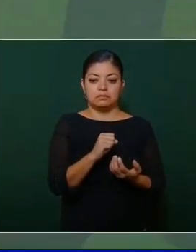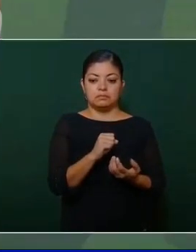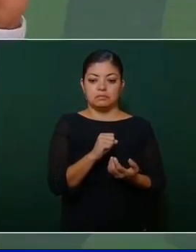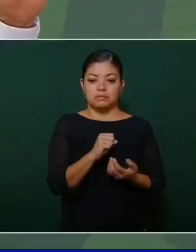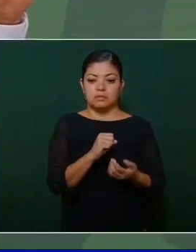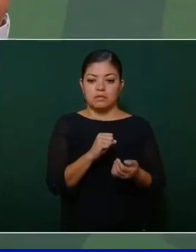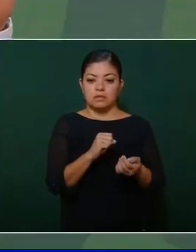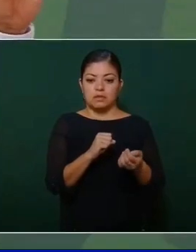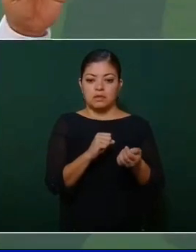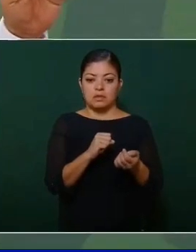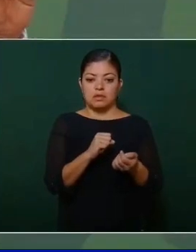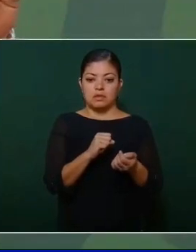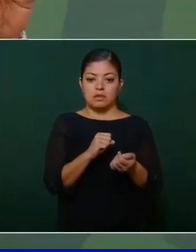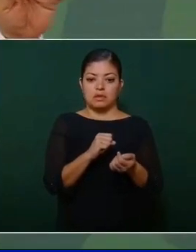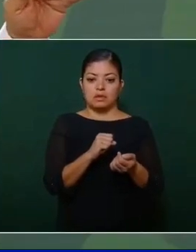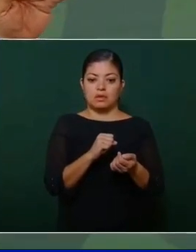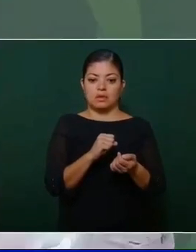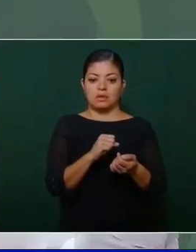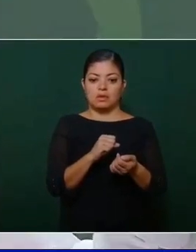salimos